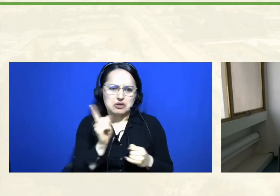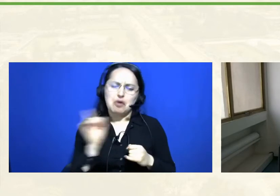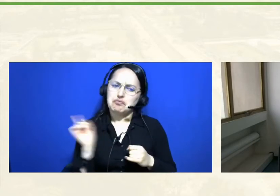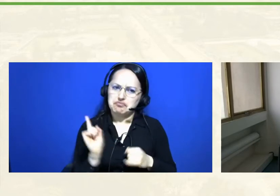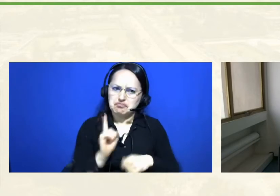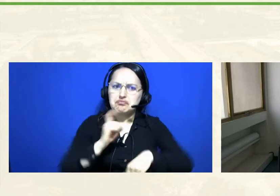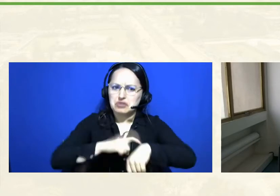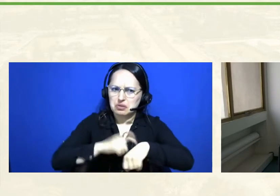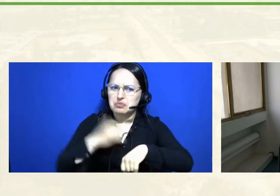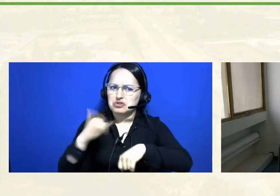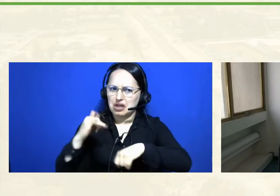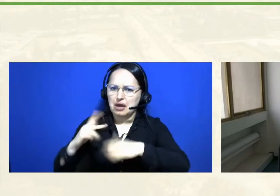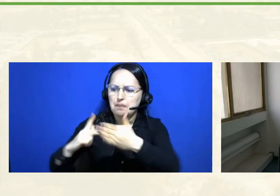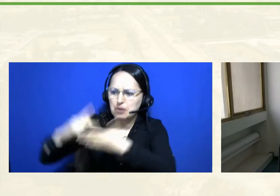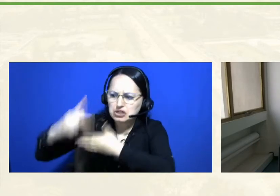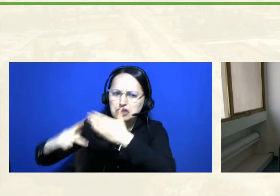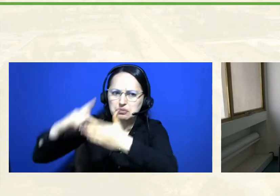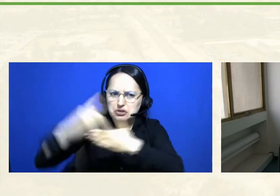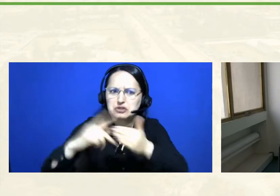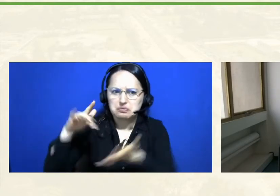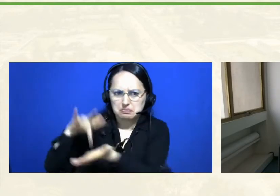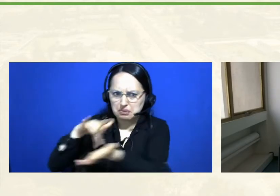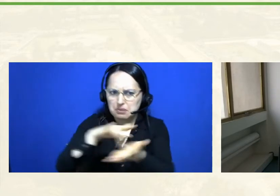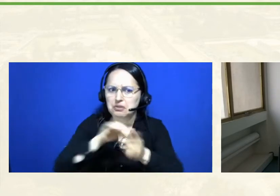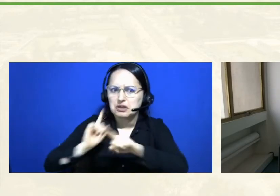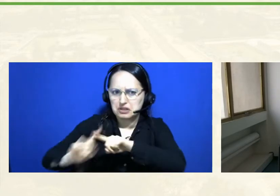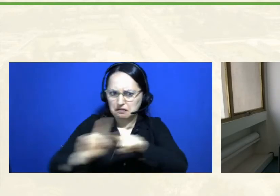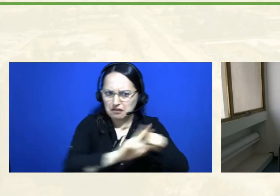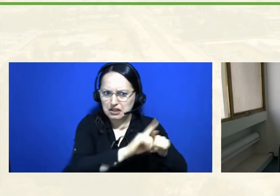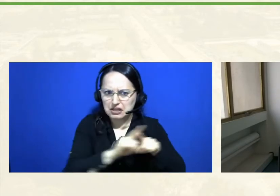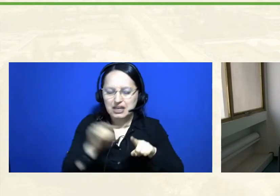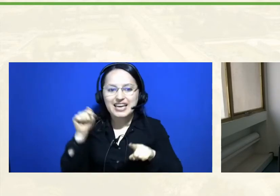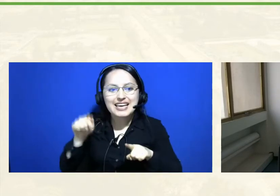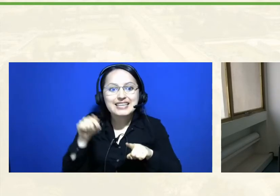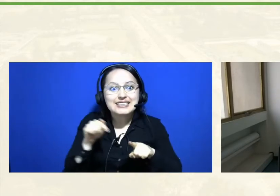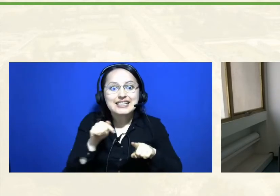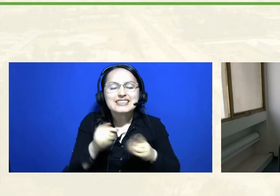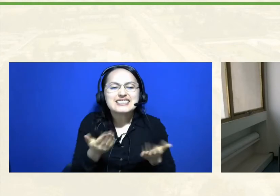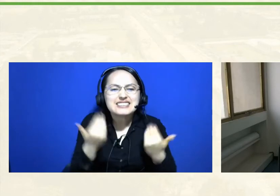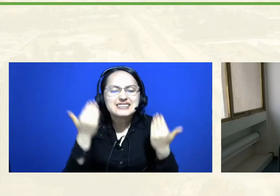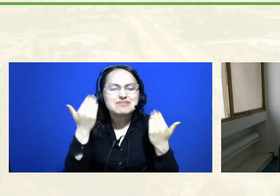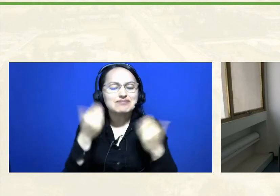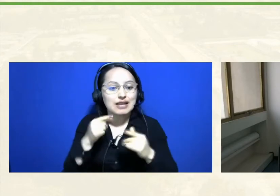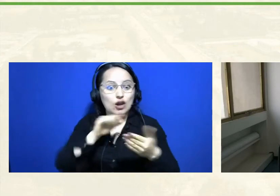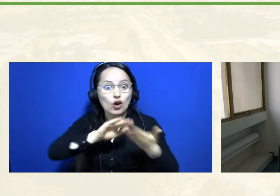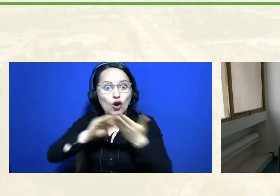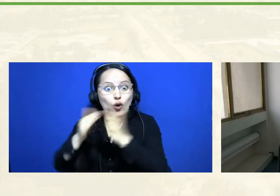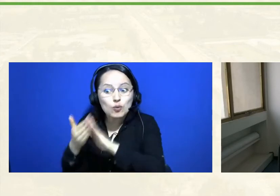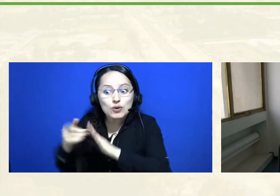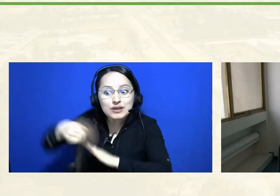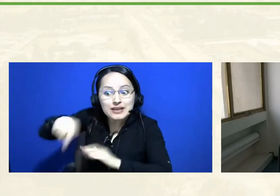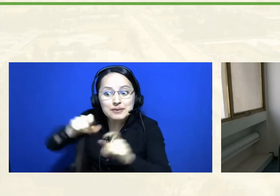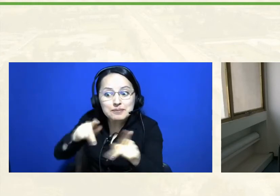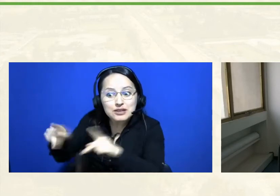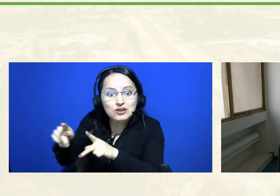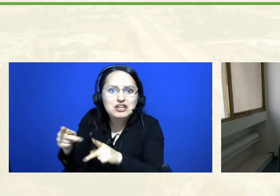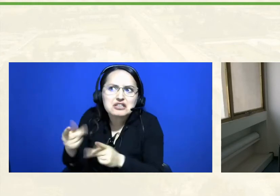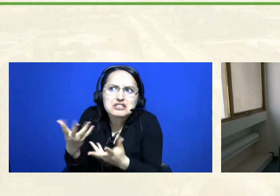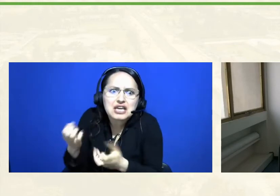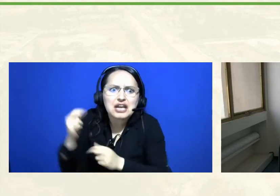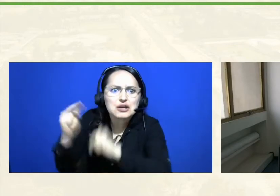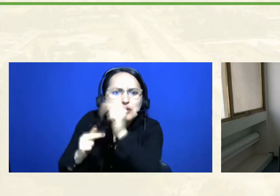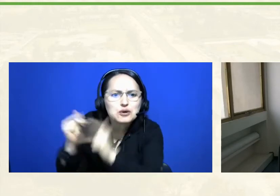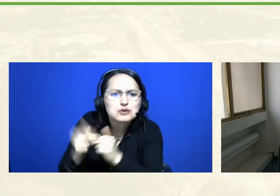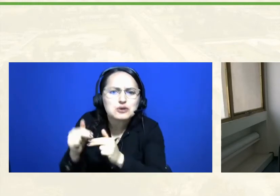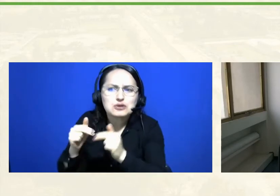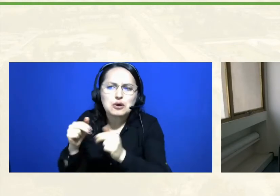utilizado en muchos proyectos, como lo verán más adelante, pero es el mecanismo que le permite a la comunidad que esas pequeñas obras que